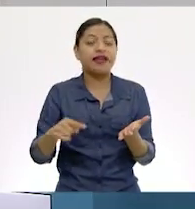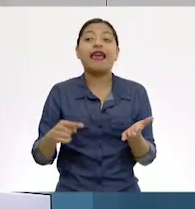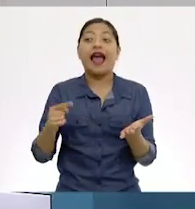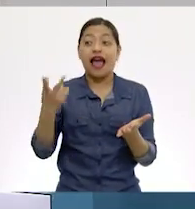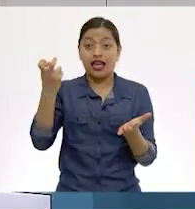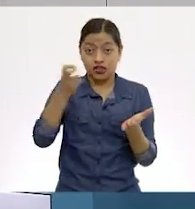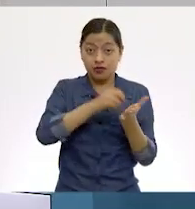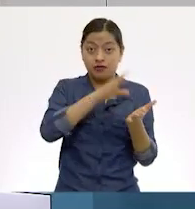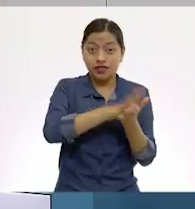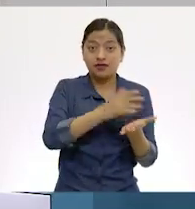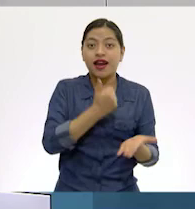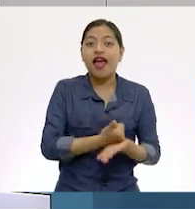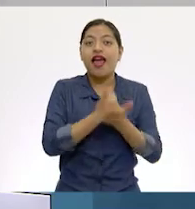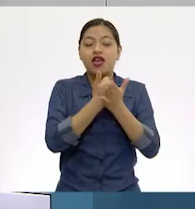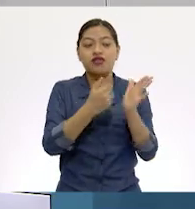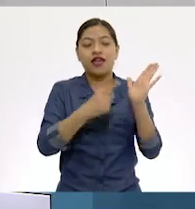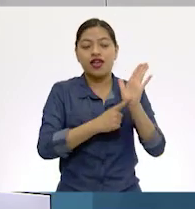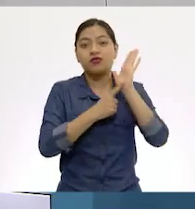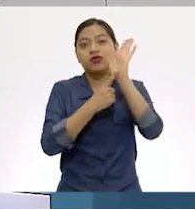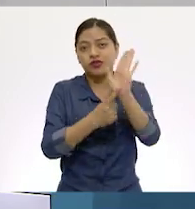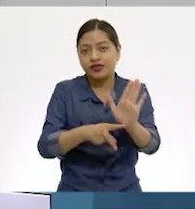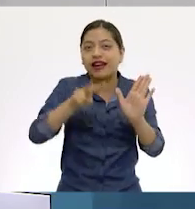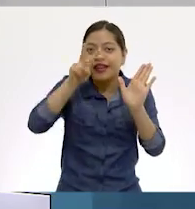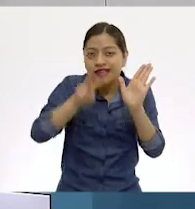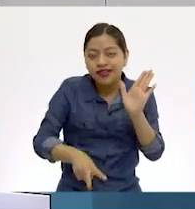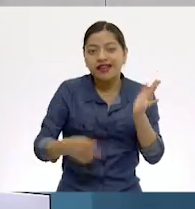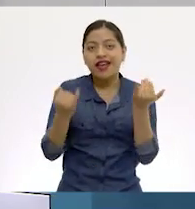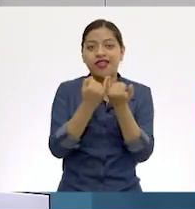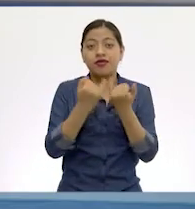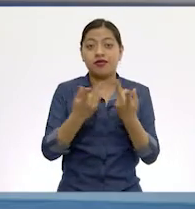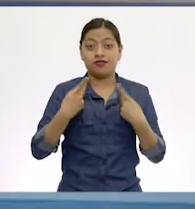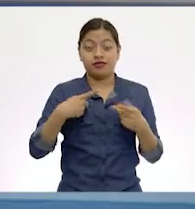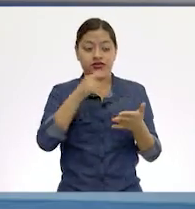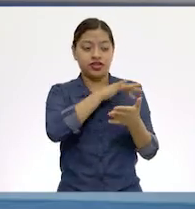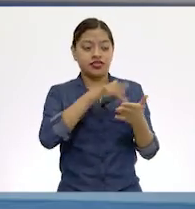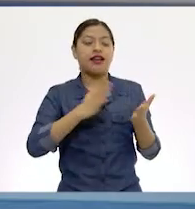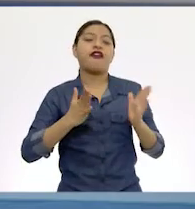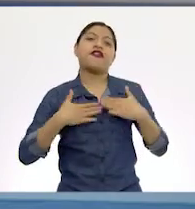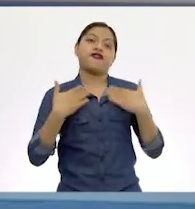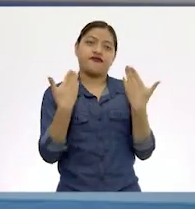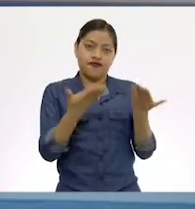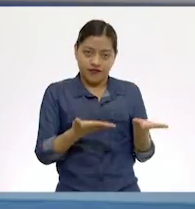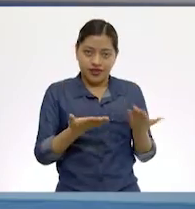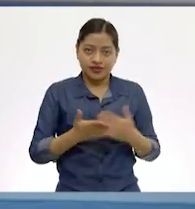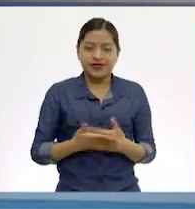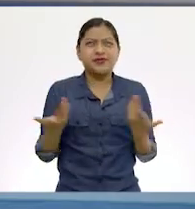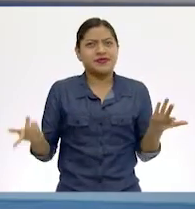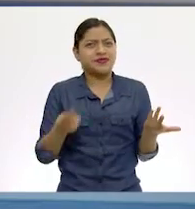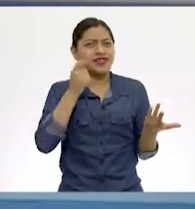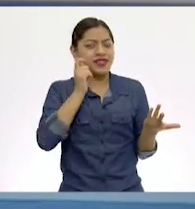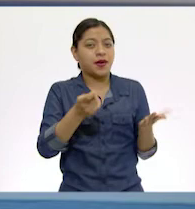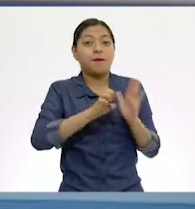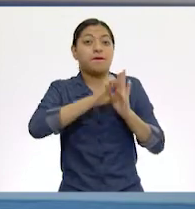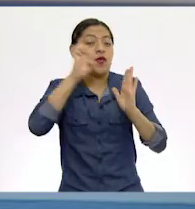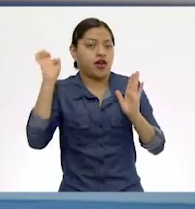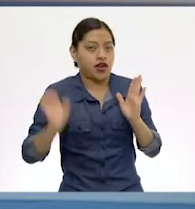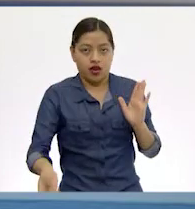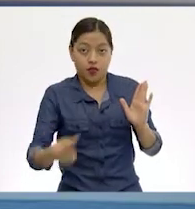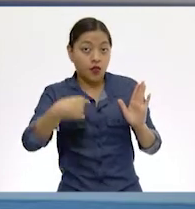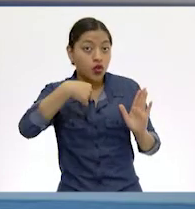nuestro texto tenga mayor validez y, sobre todo, confiabilidad. O sea que si no pongo